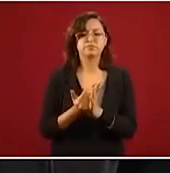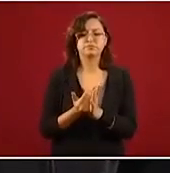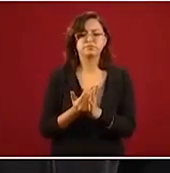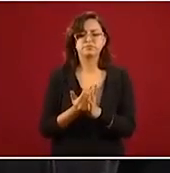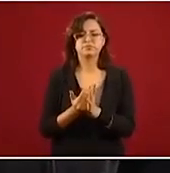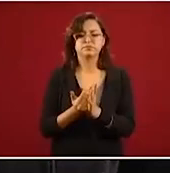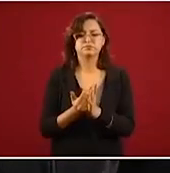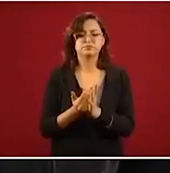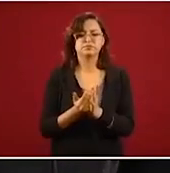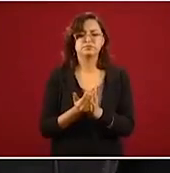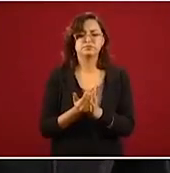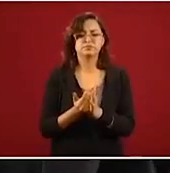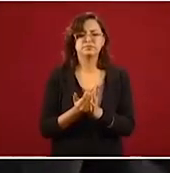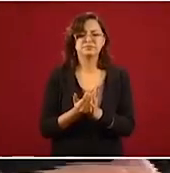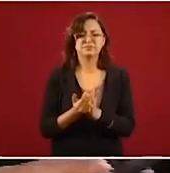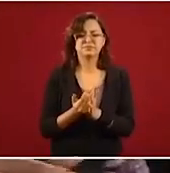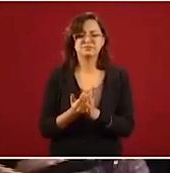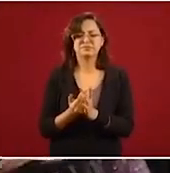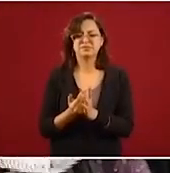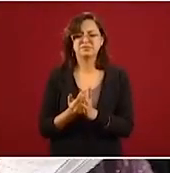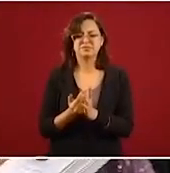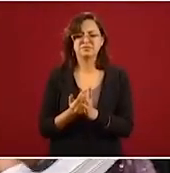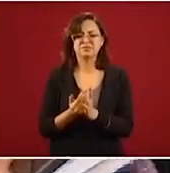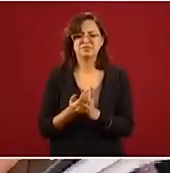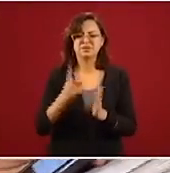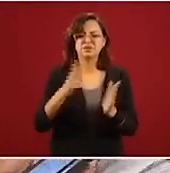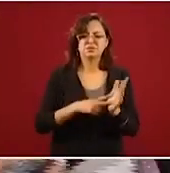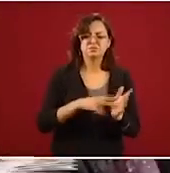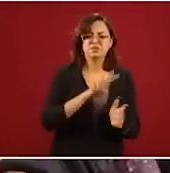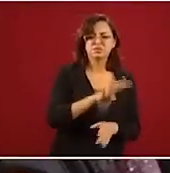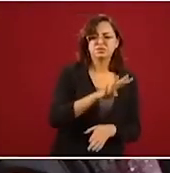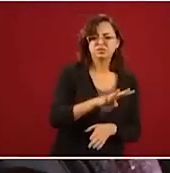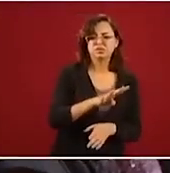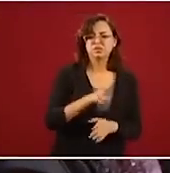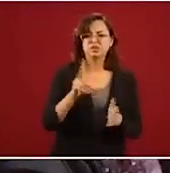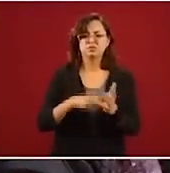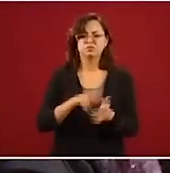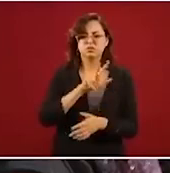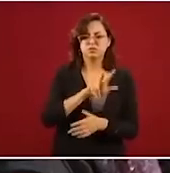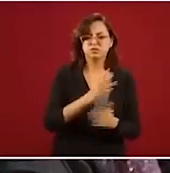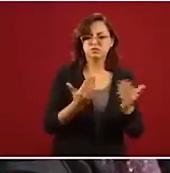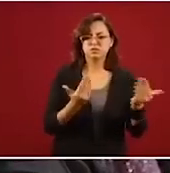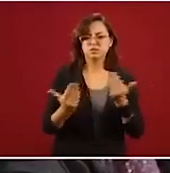trimestre de 2019 contra el último trimestre de 2018, de menos